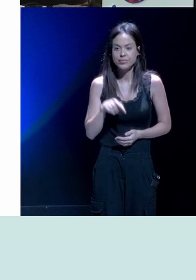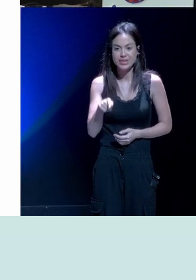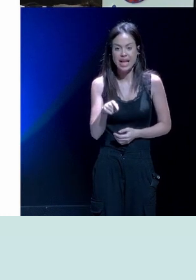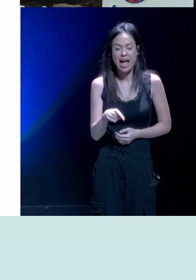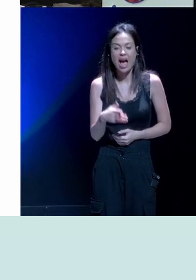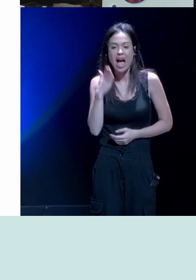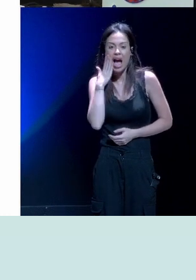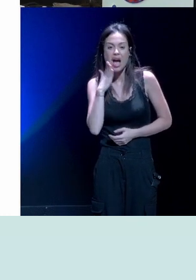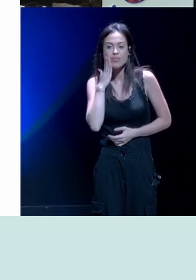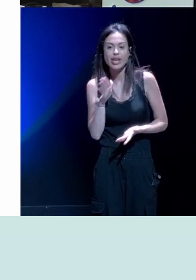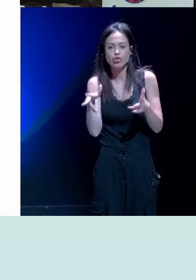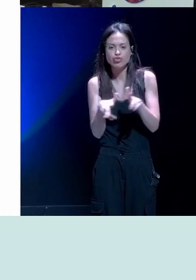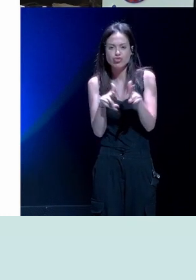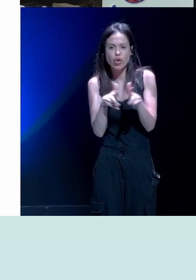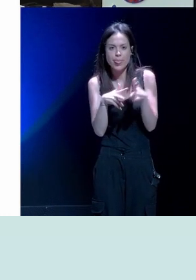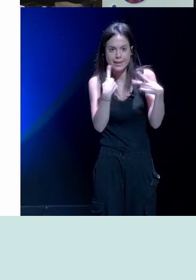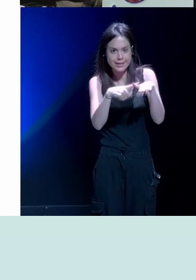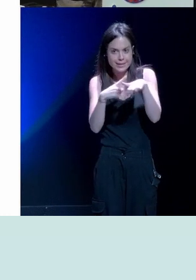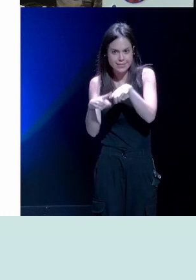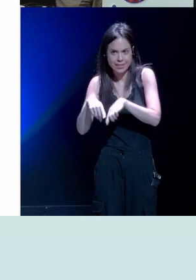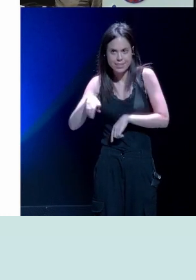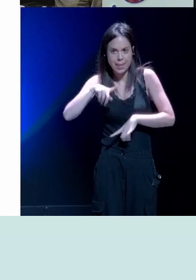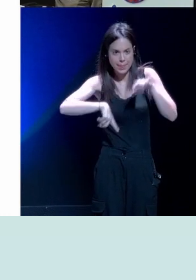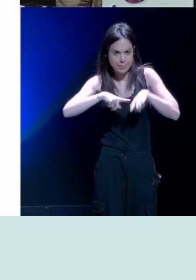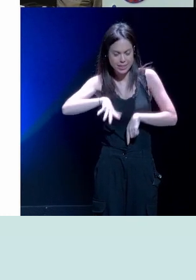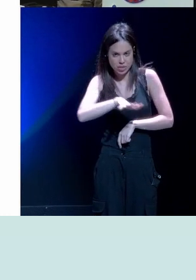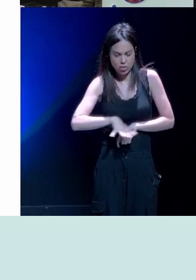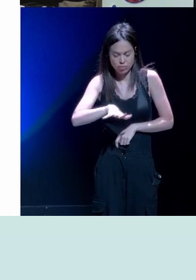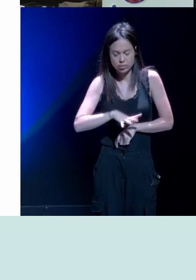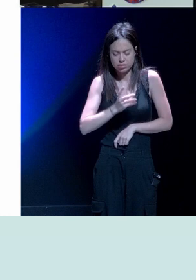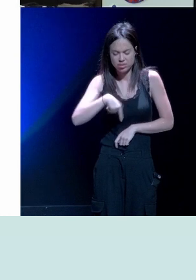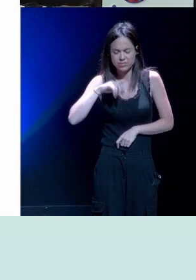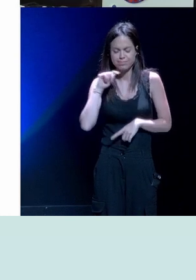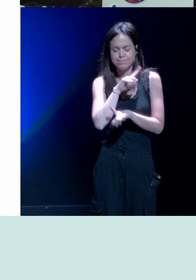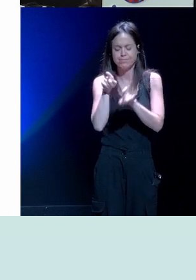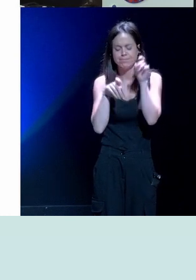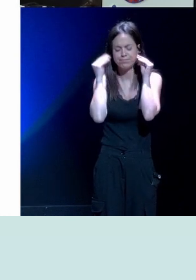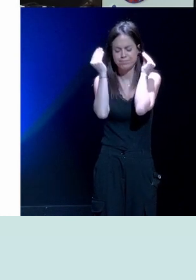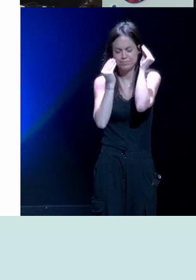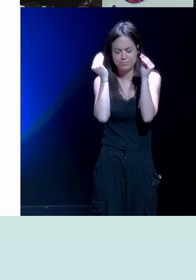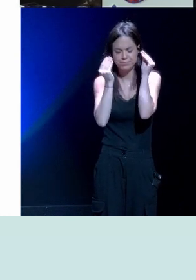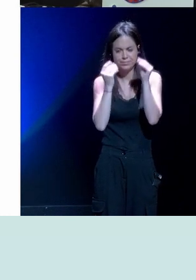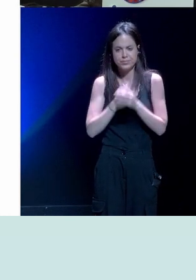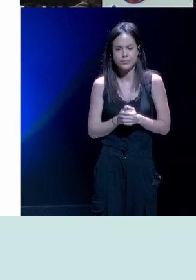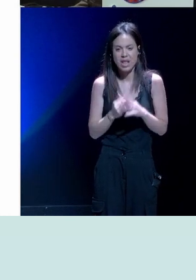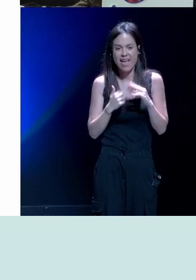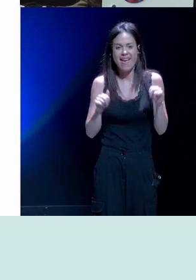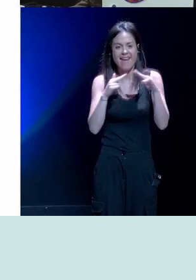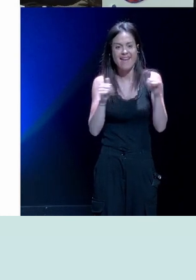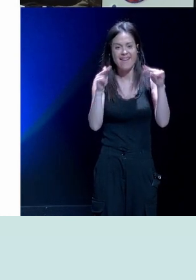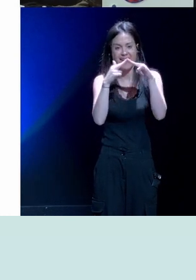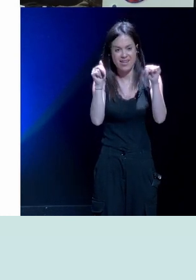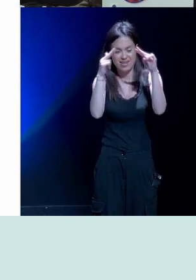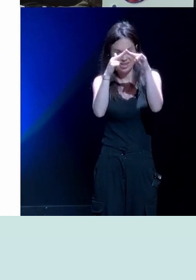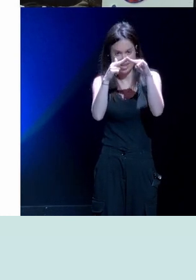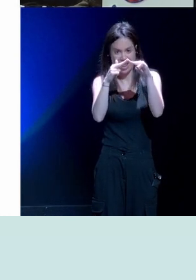apego social. Y esto hace que nos planteemos preguntas sobre la manera en que concebimos la jerarquía que establecemos entre los